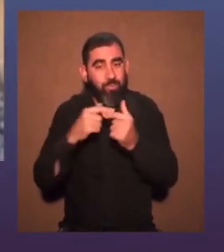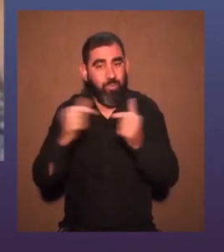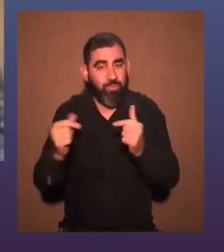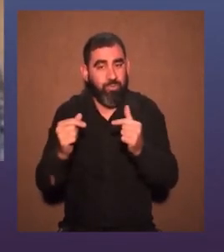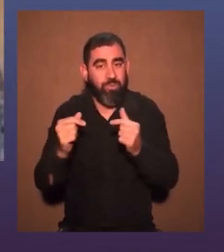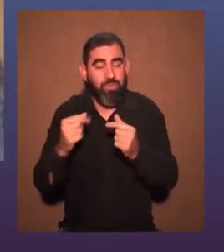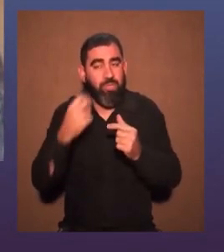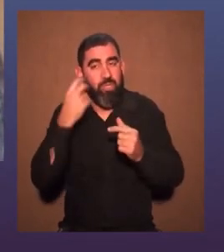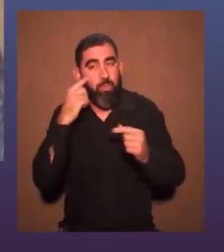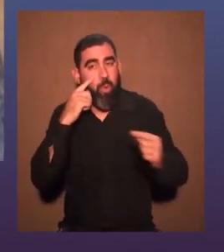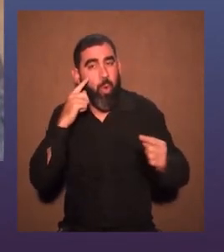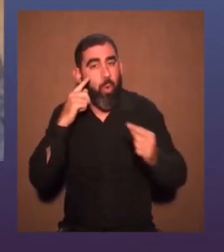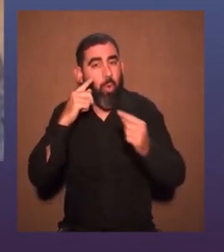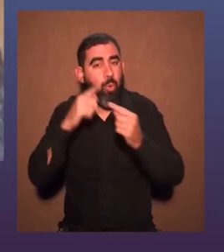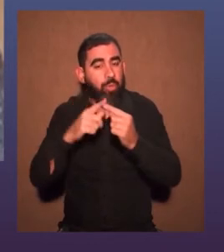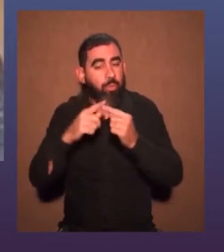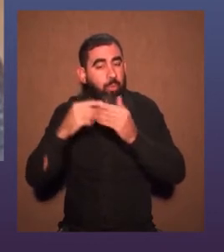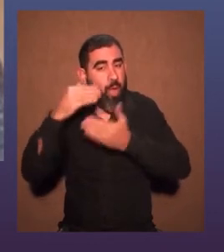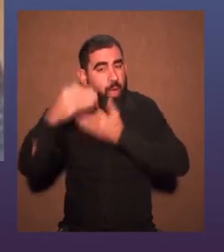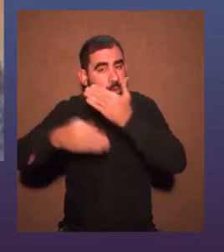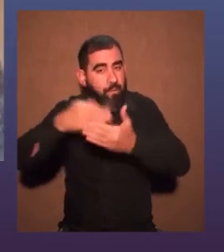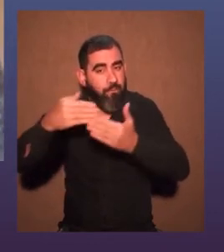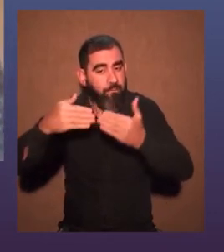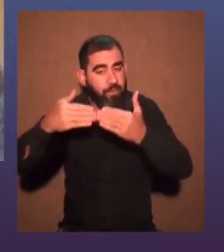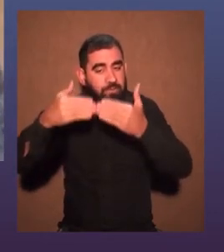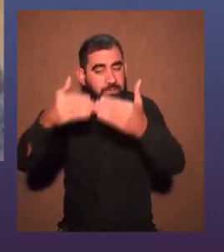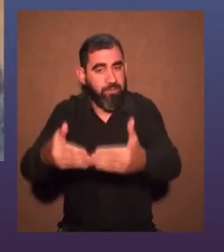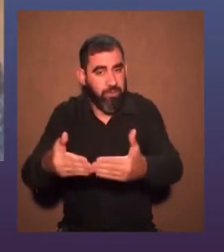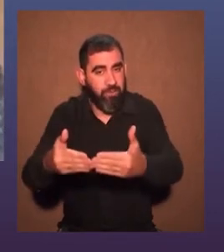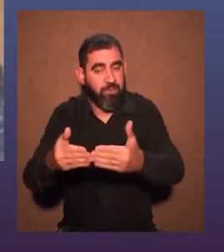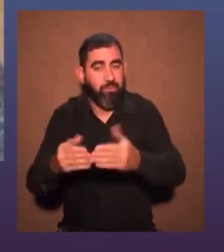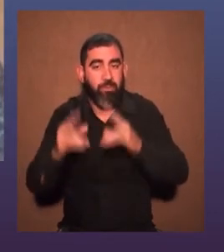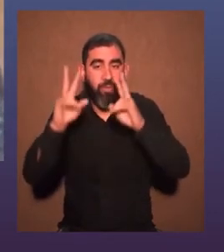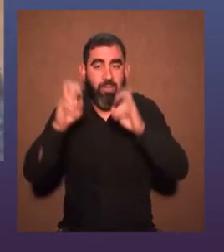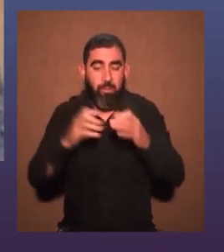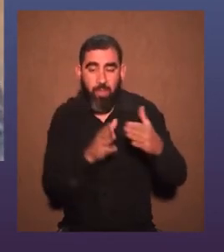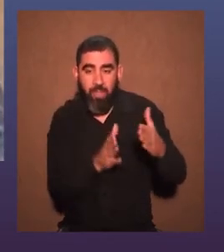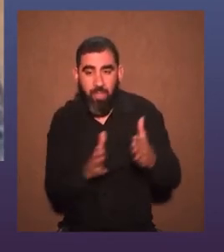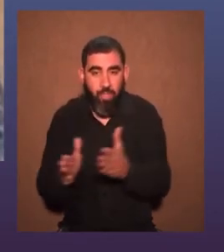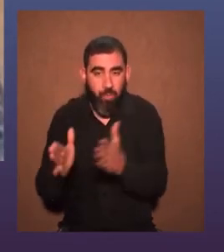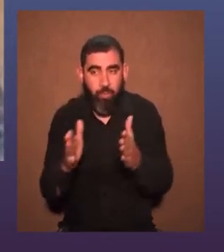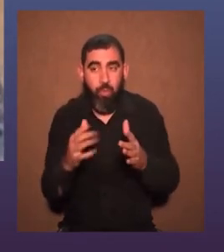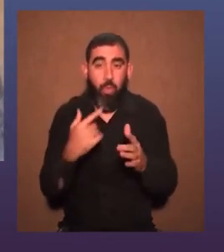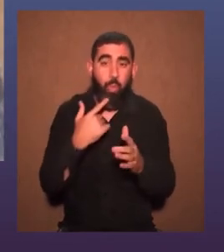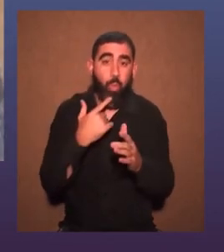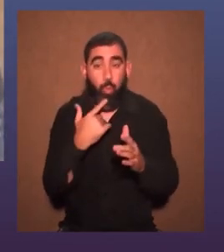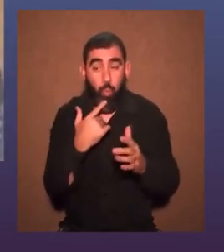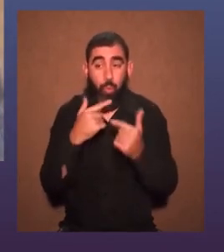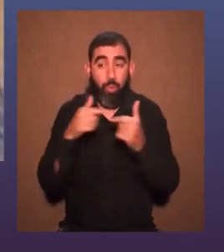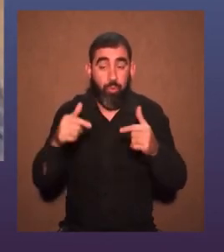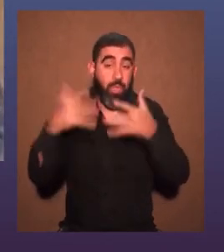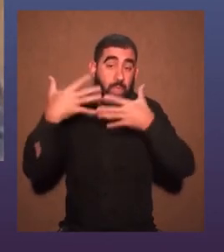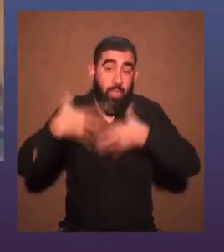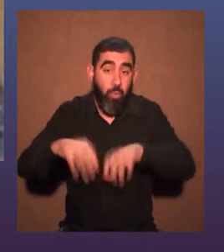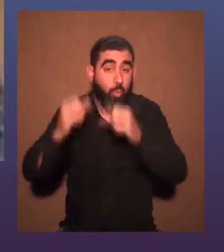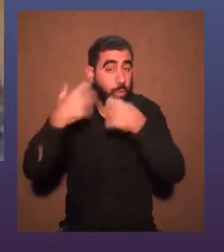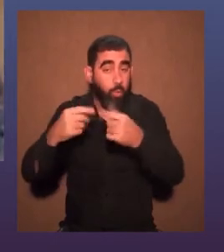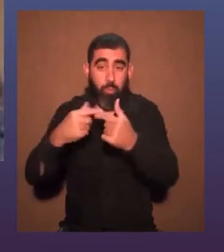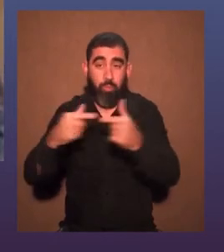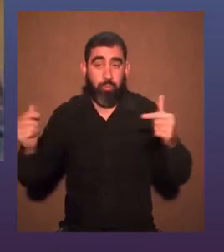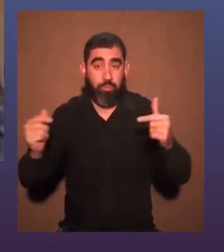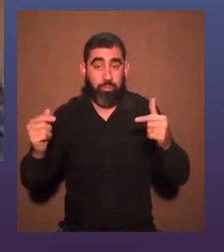trata de eso, de tratar de ir avanzando sobre un camino ahí incierto y bueno, ir descubriendo, ¿no? O sea,